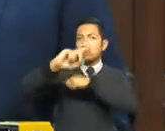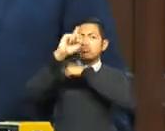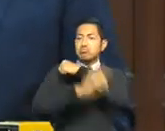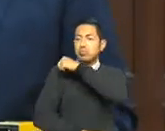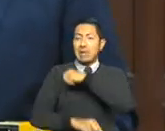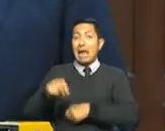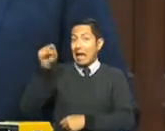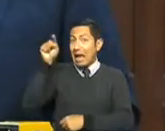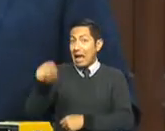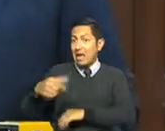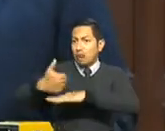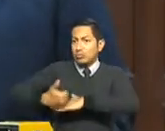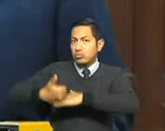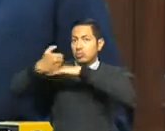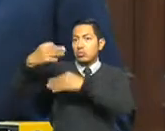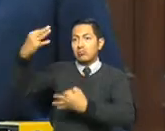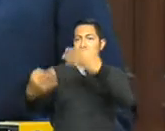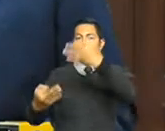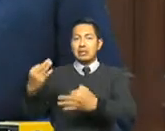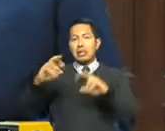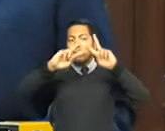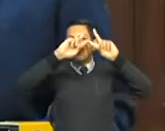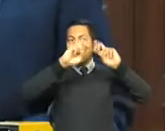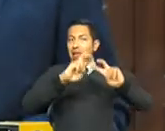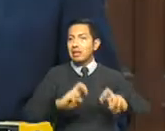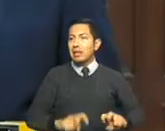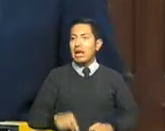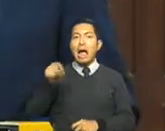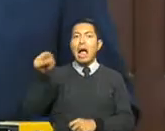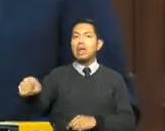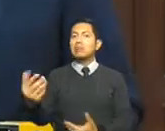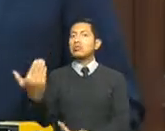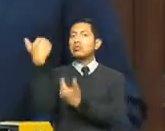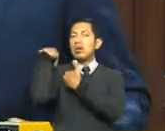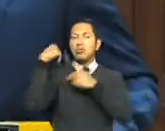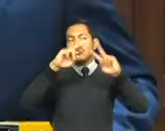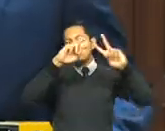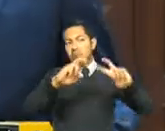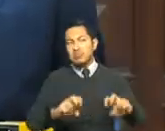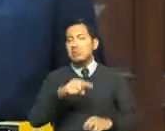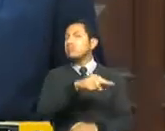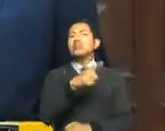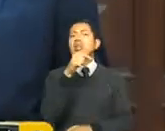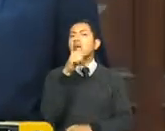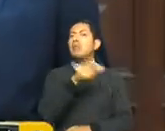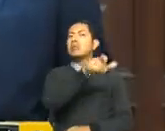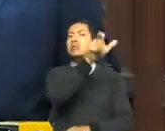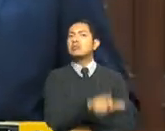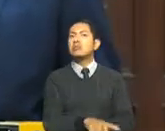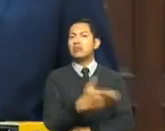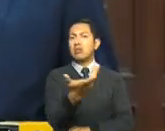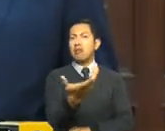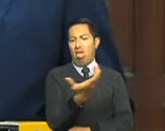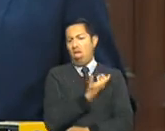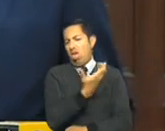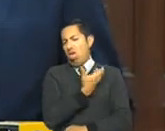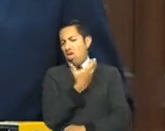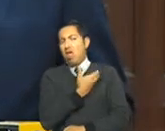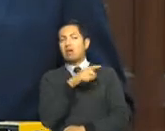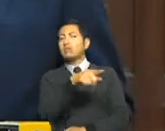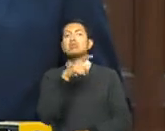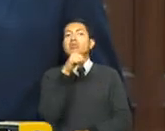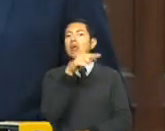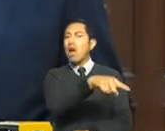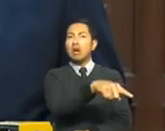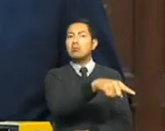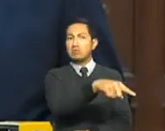hasta las últimas consecuencias e identificar los responsables de cualquier